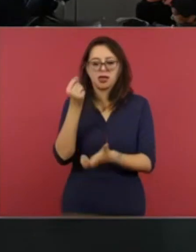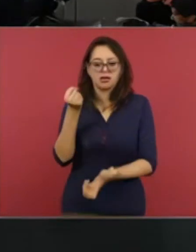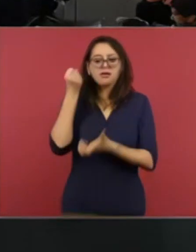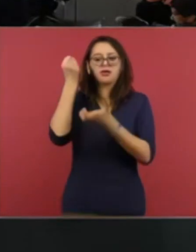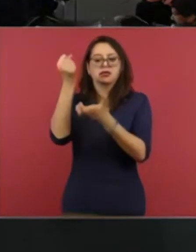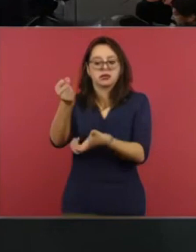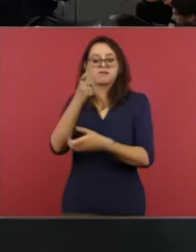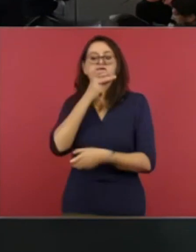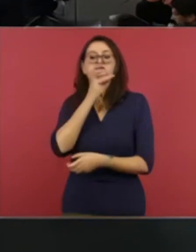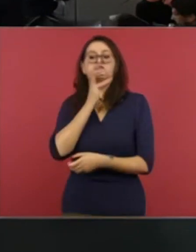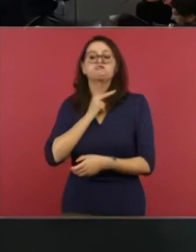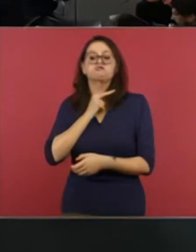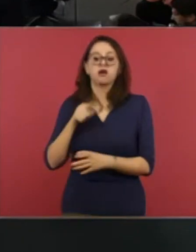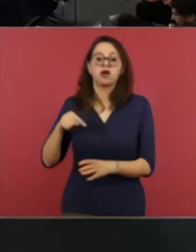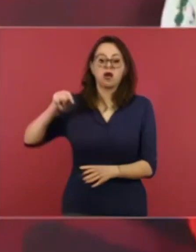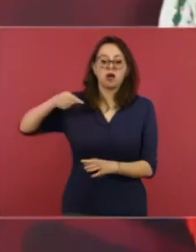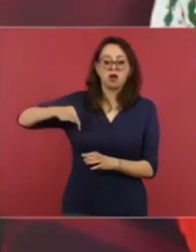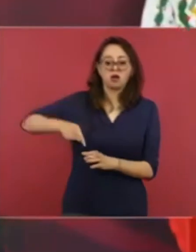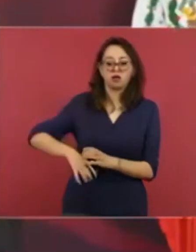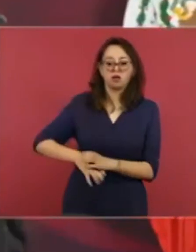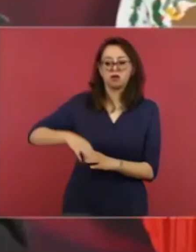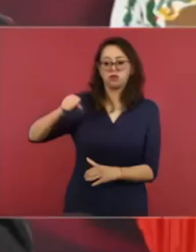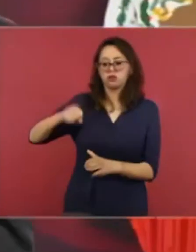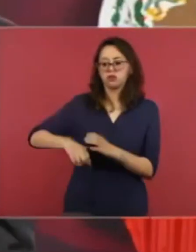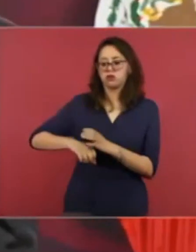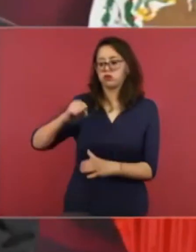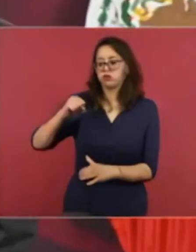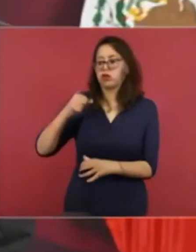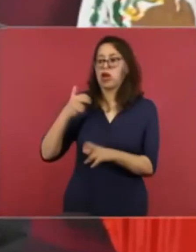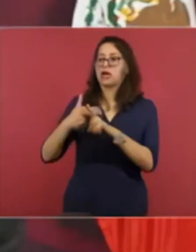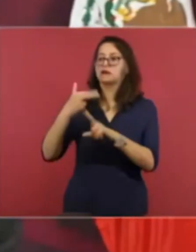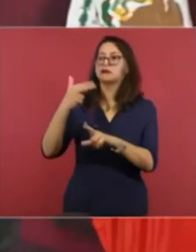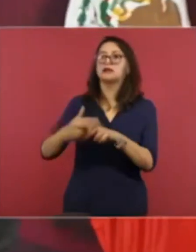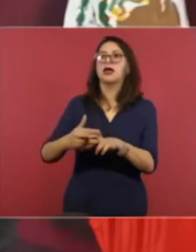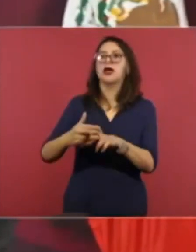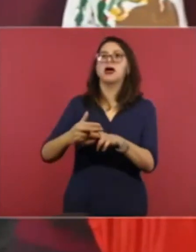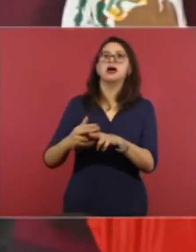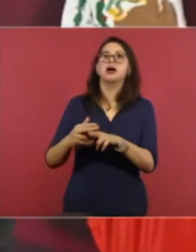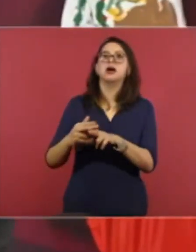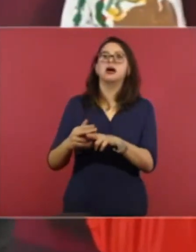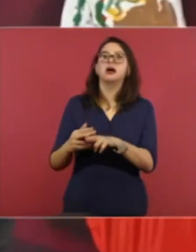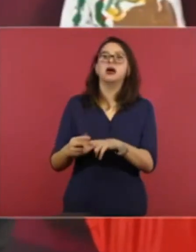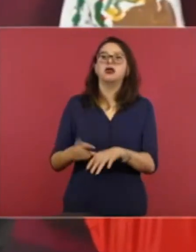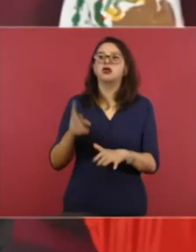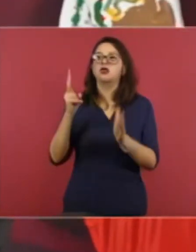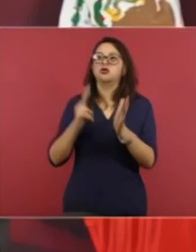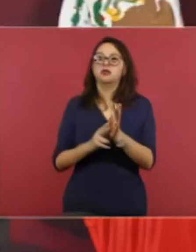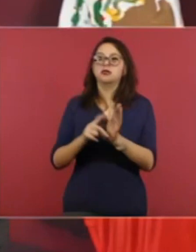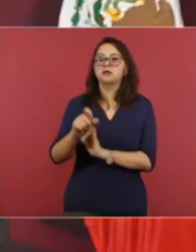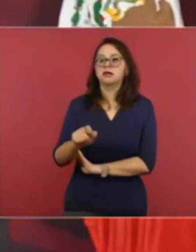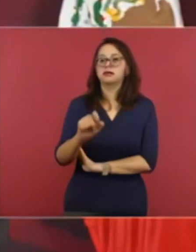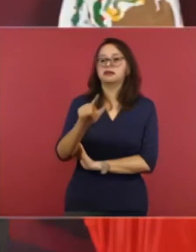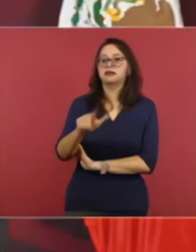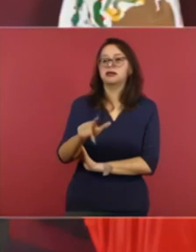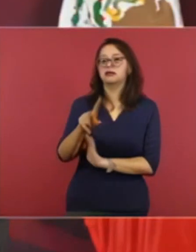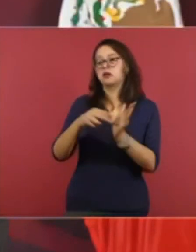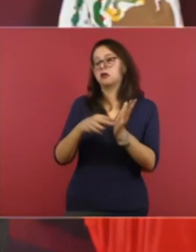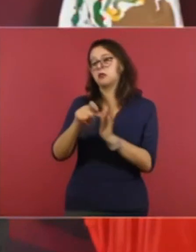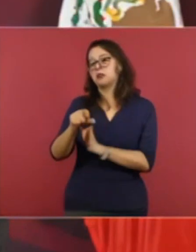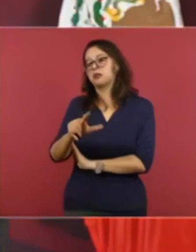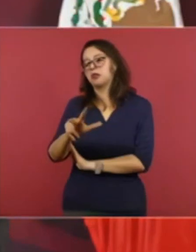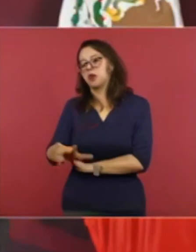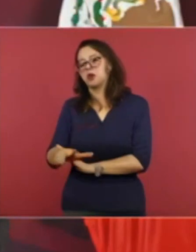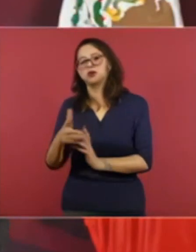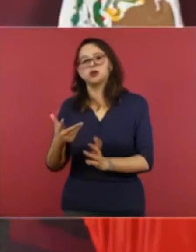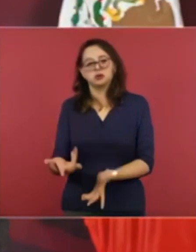petróleo como en el 2027-28, como 120, 140 mil